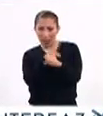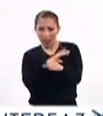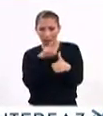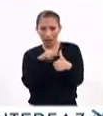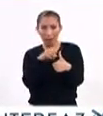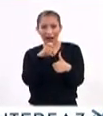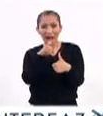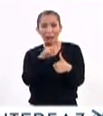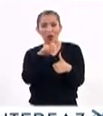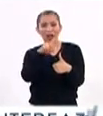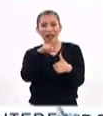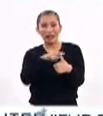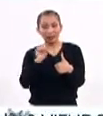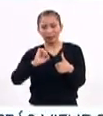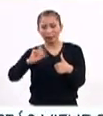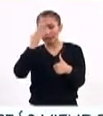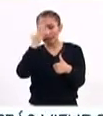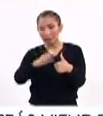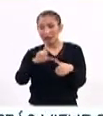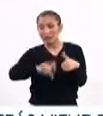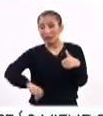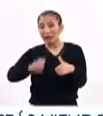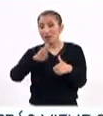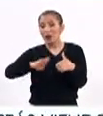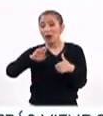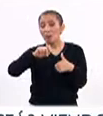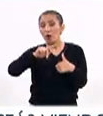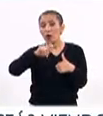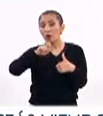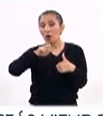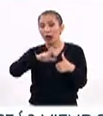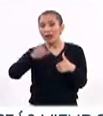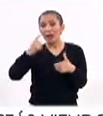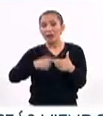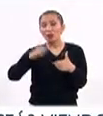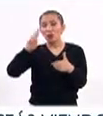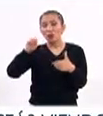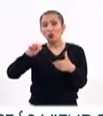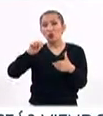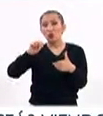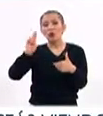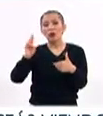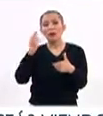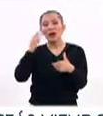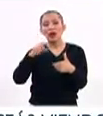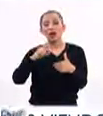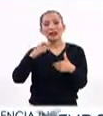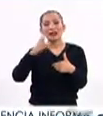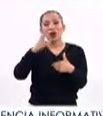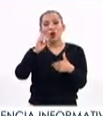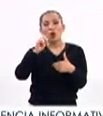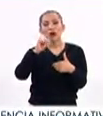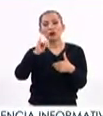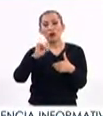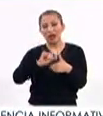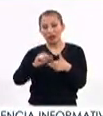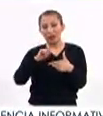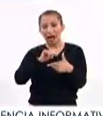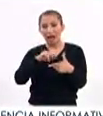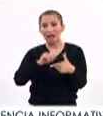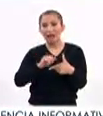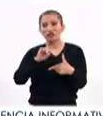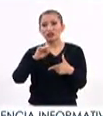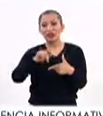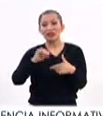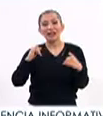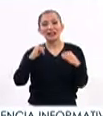encuentran María Molina, especialista de Química y Biología Molecular en la Universidad Nacional de de Río Cuarto, en Argentina, Ana Sofía